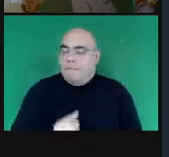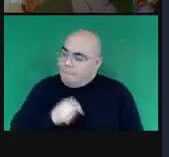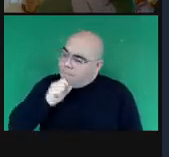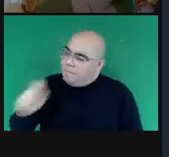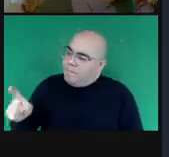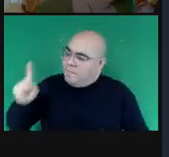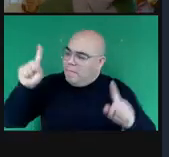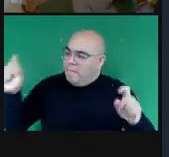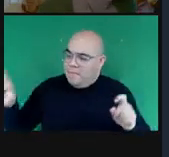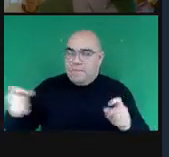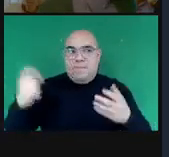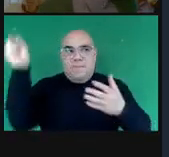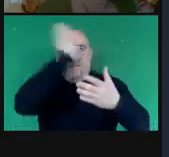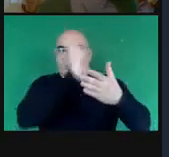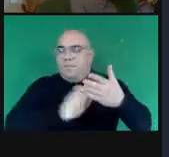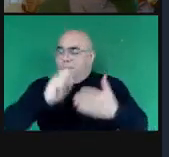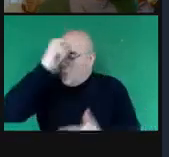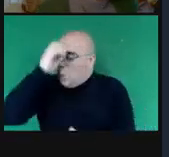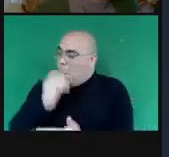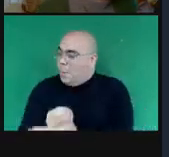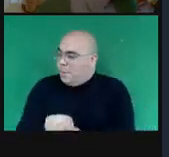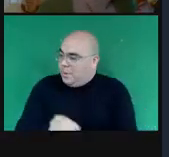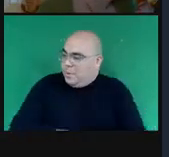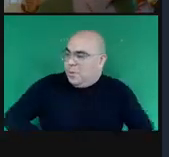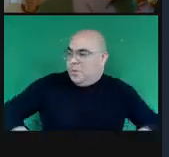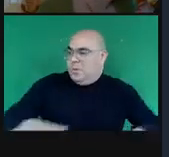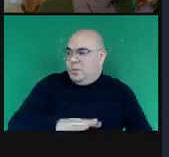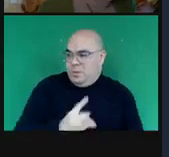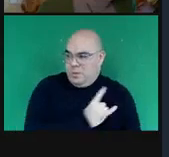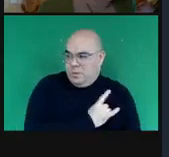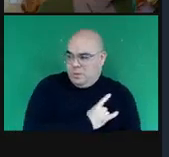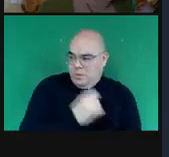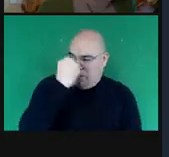¿qué opina de los grafitis en el campus de la UEN?